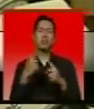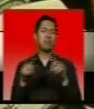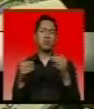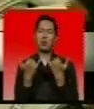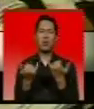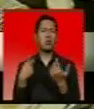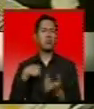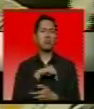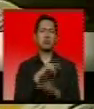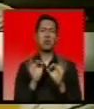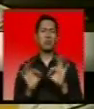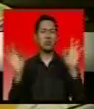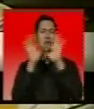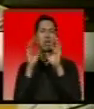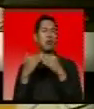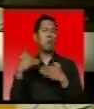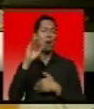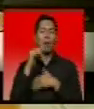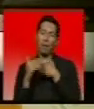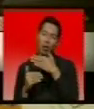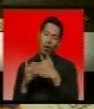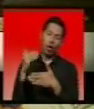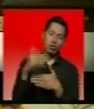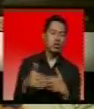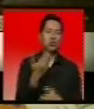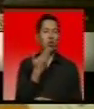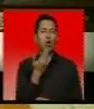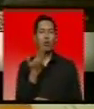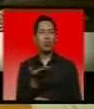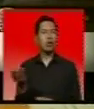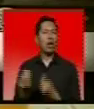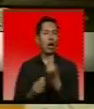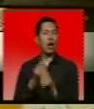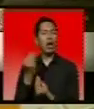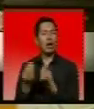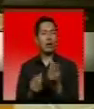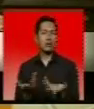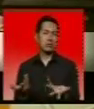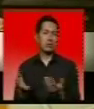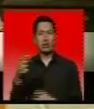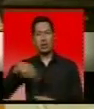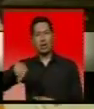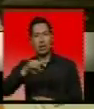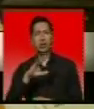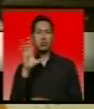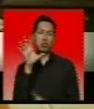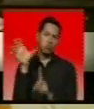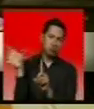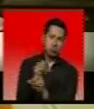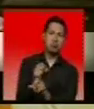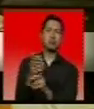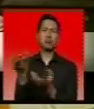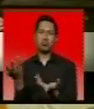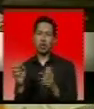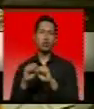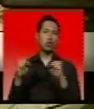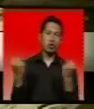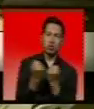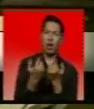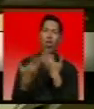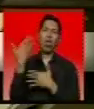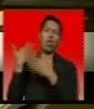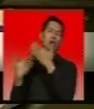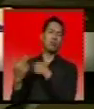parece que lo más importante es que nosotros entendamos qué procesos están detrás de cada uno de ellos y hasta dónde las conquistas sociales, los retrocesos económicos